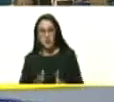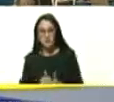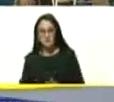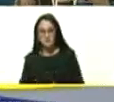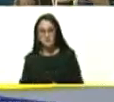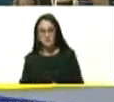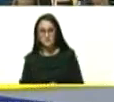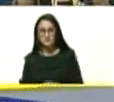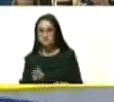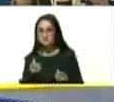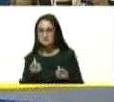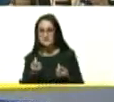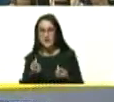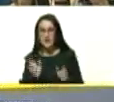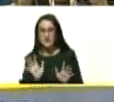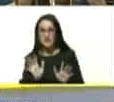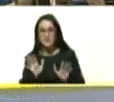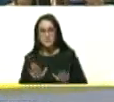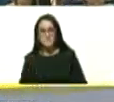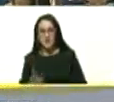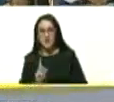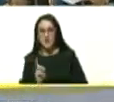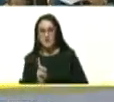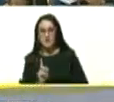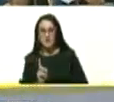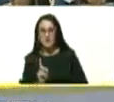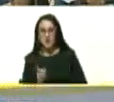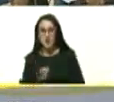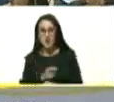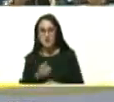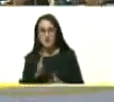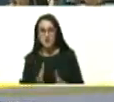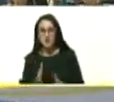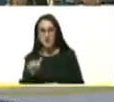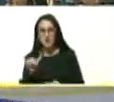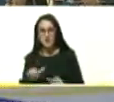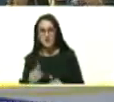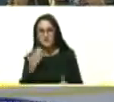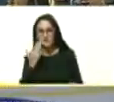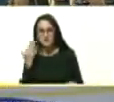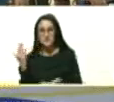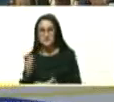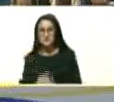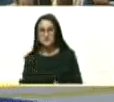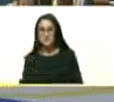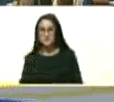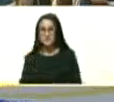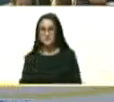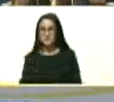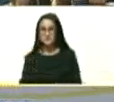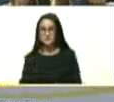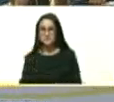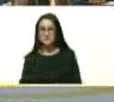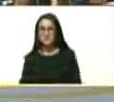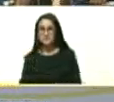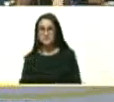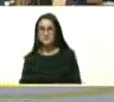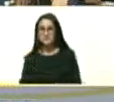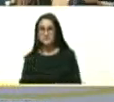y nada ni nadie la va a detener. Gobernador Ernesto Luna, adelante Monagas.